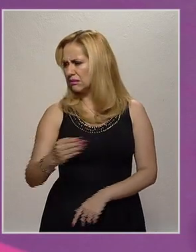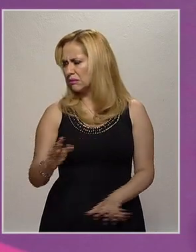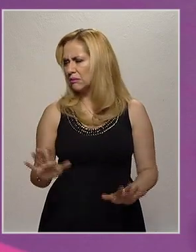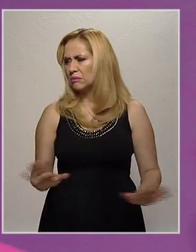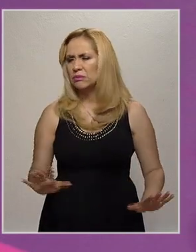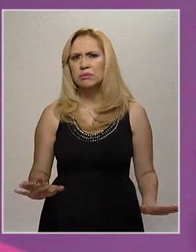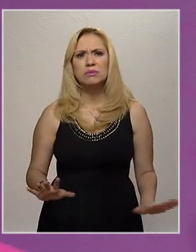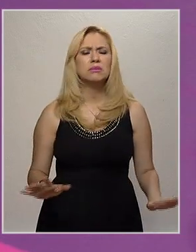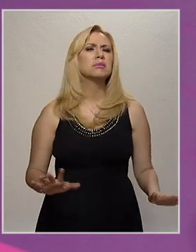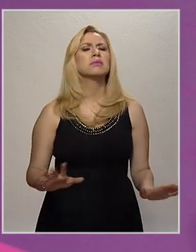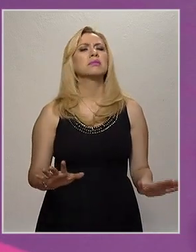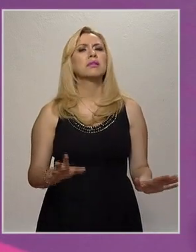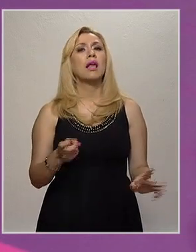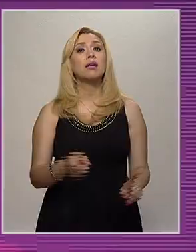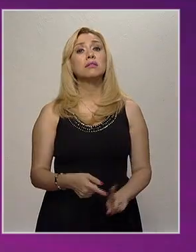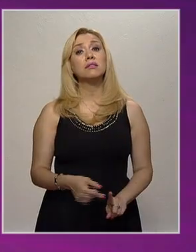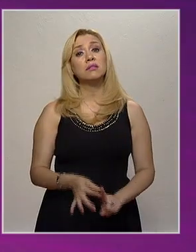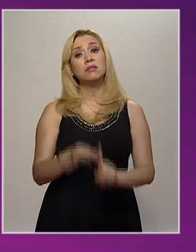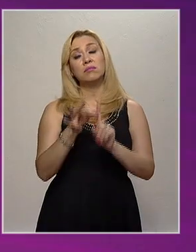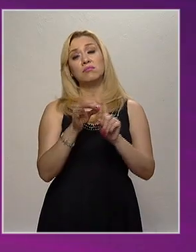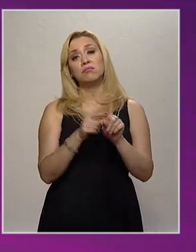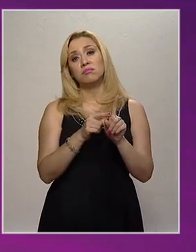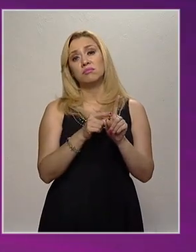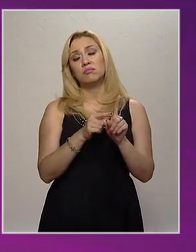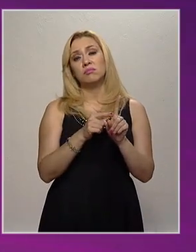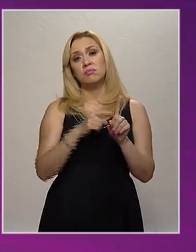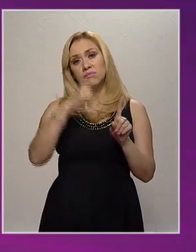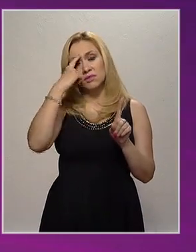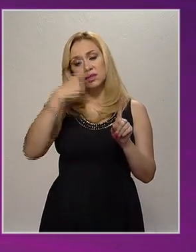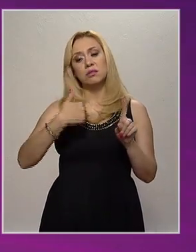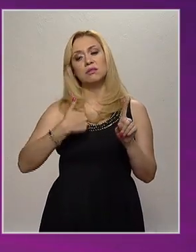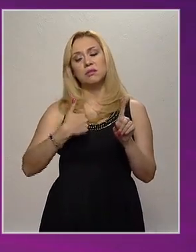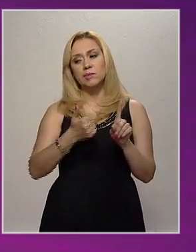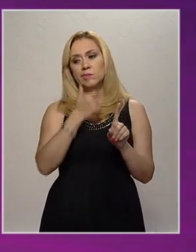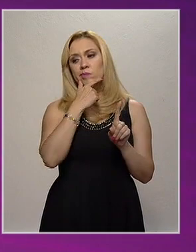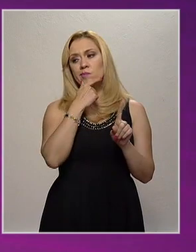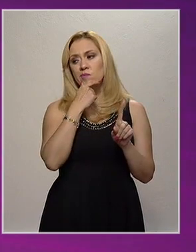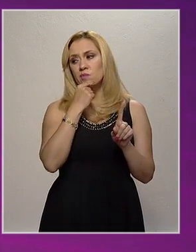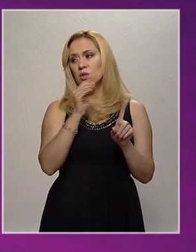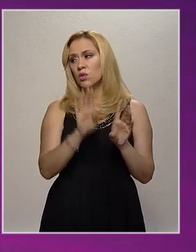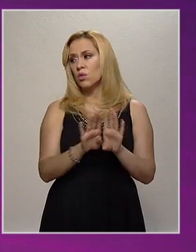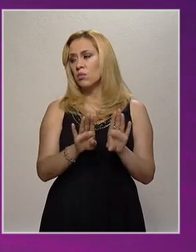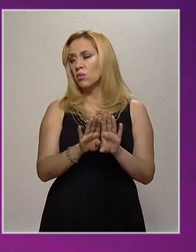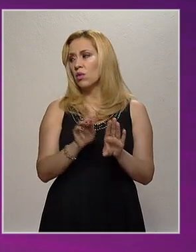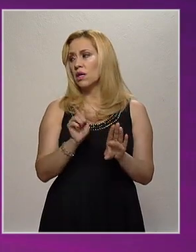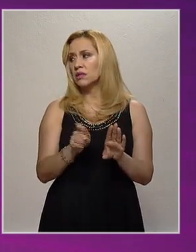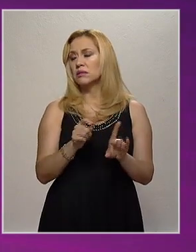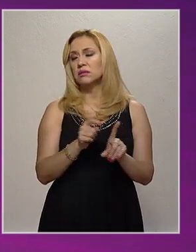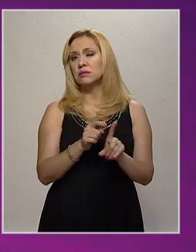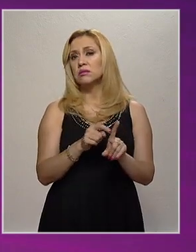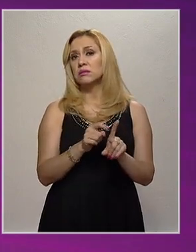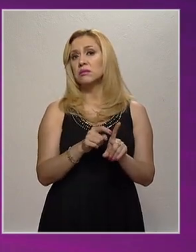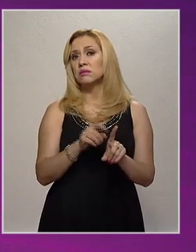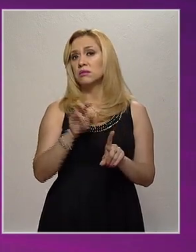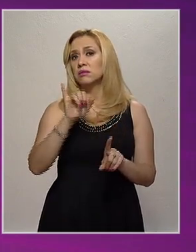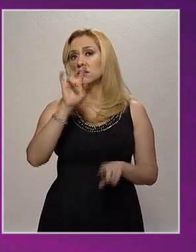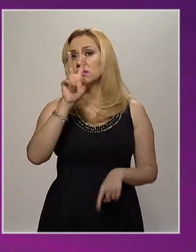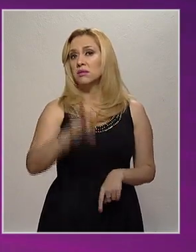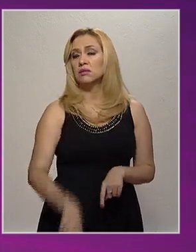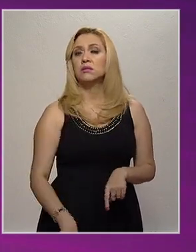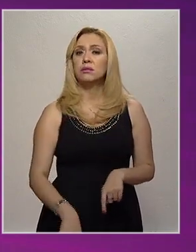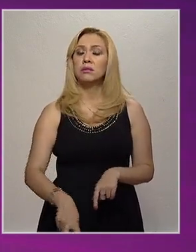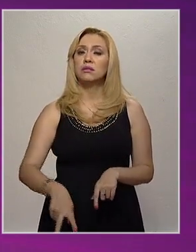y da una muy buena pauta para lograrlo entender mejor y ver cómo encuadra esto ya como en un